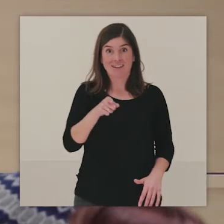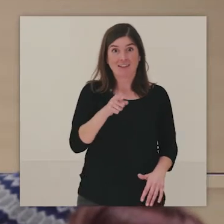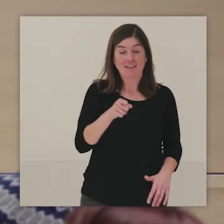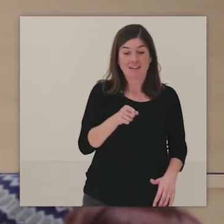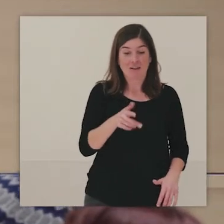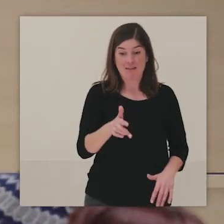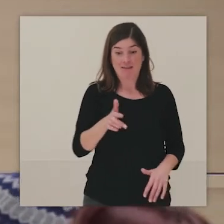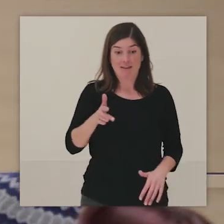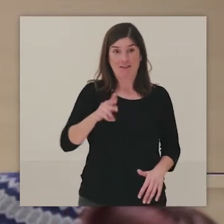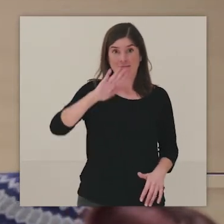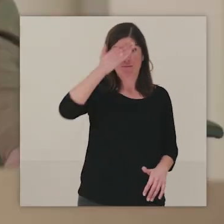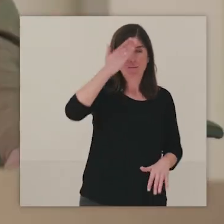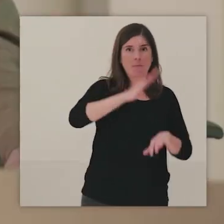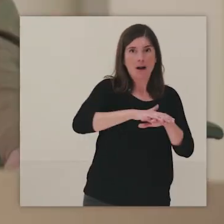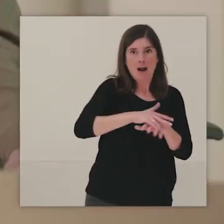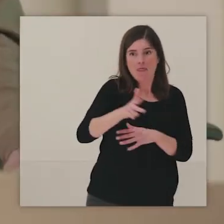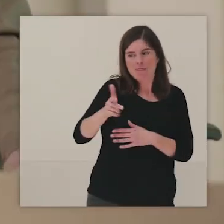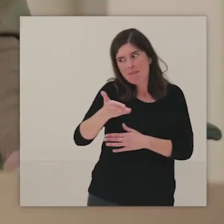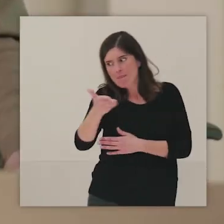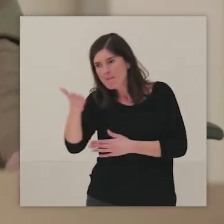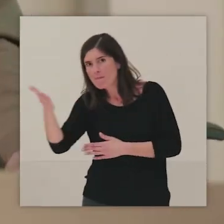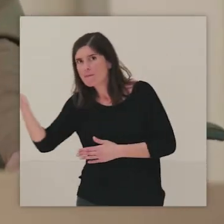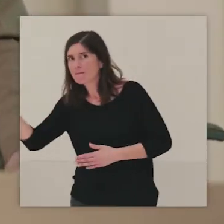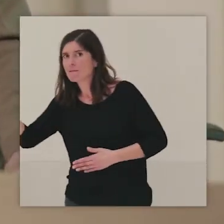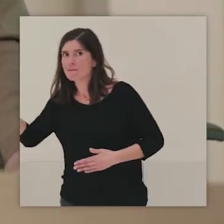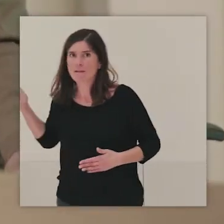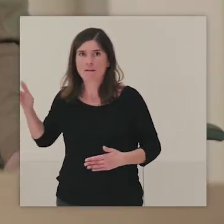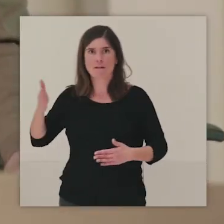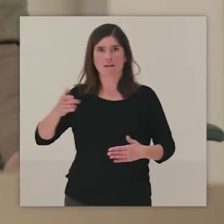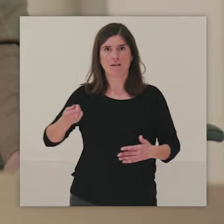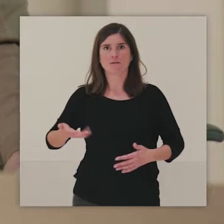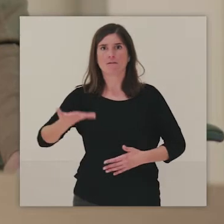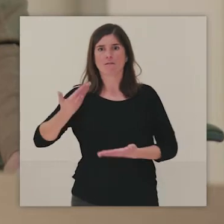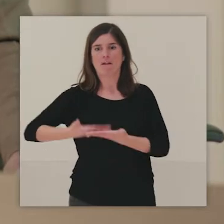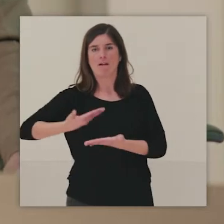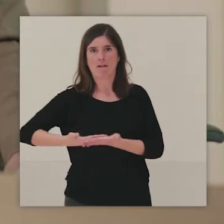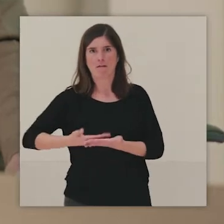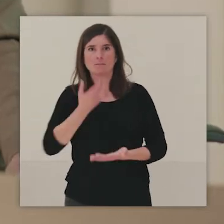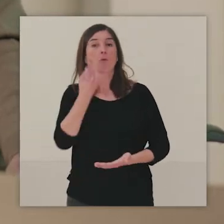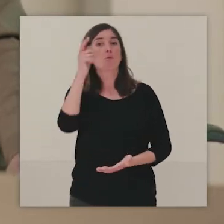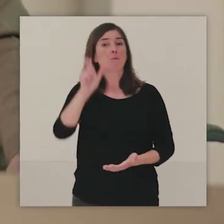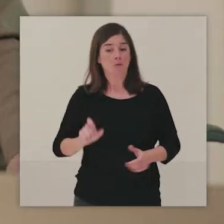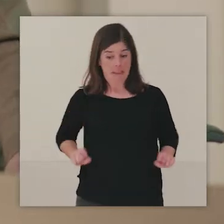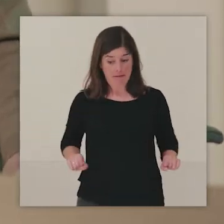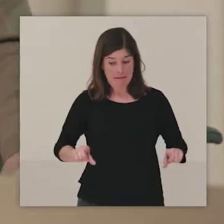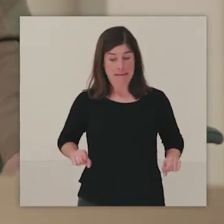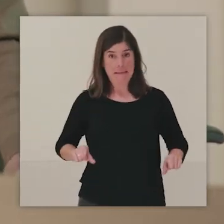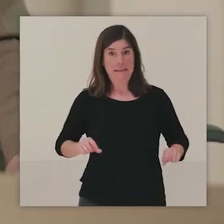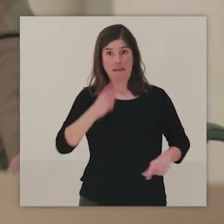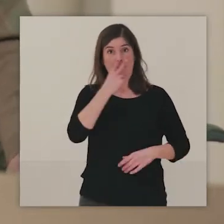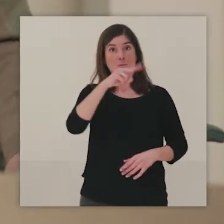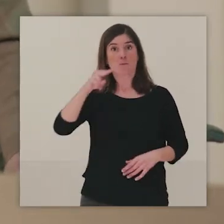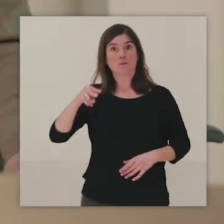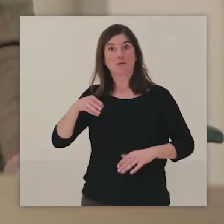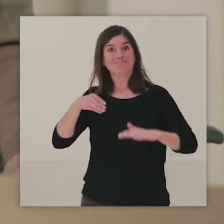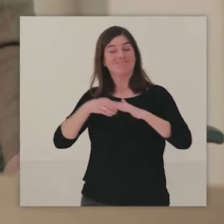para ejercer otros derechos. Igual que si en un momento dado una persona usuaria de silla de ruedas se encuentra con que va a un museo y